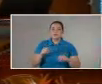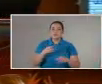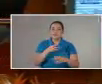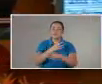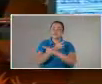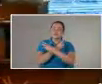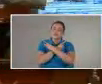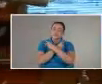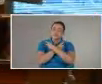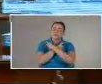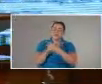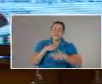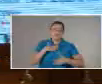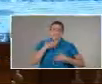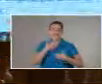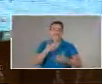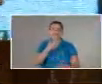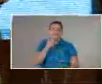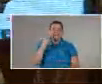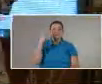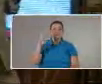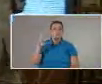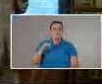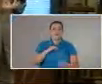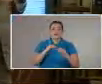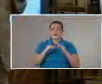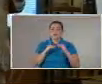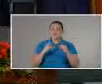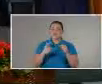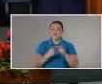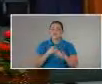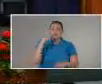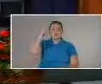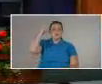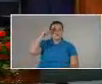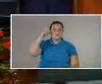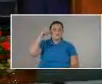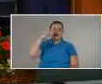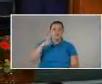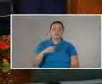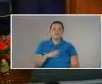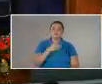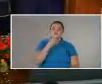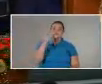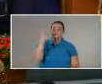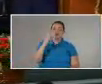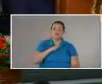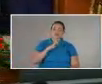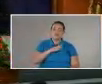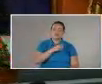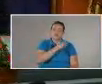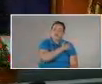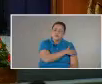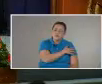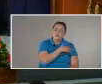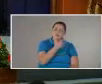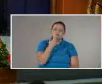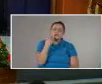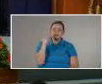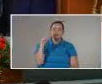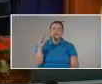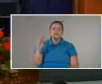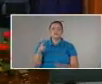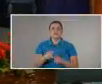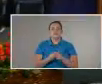Dios que actúa con locura, hermano. No es un Dios que actúa para dañarle, es un Dios que tiene misericordia. Es un Dios que